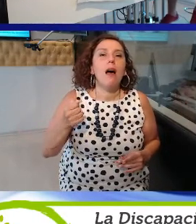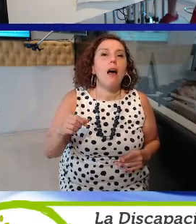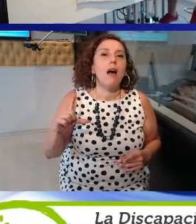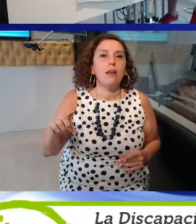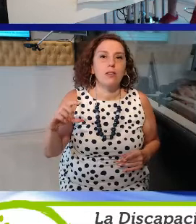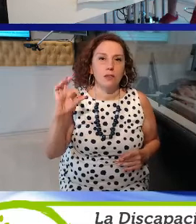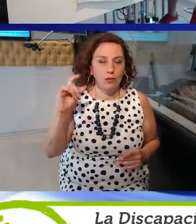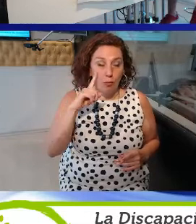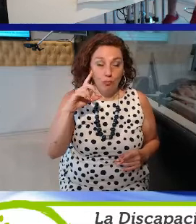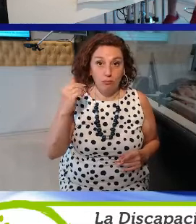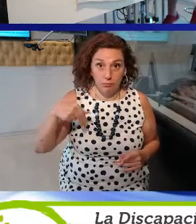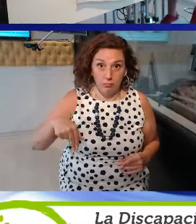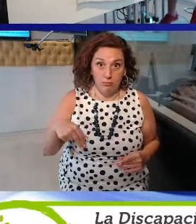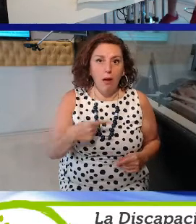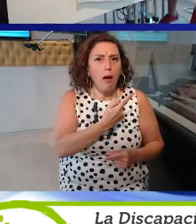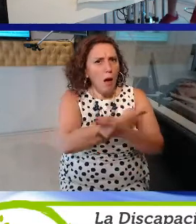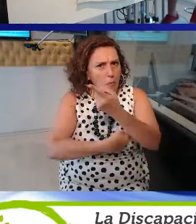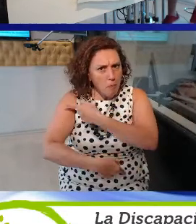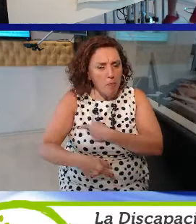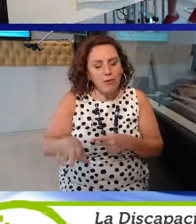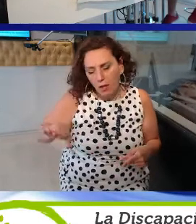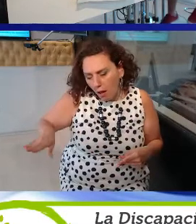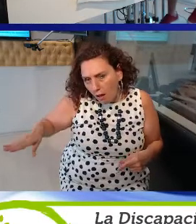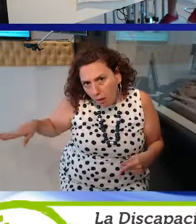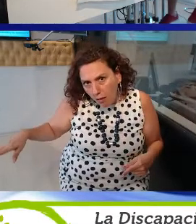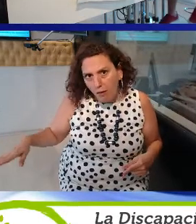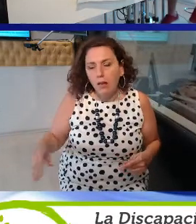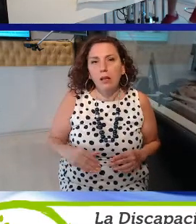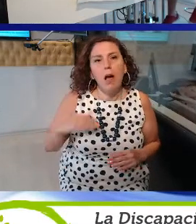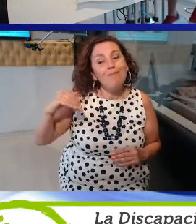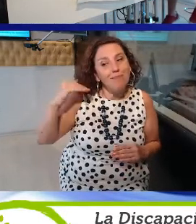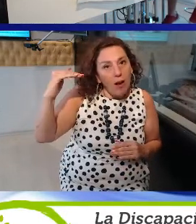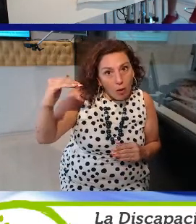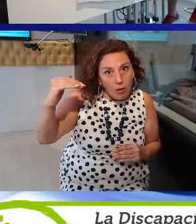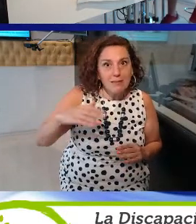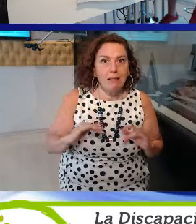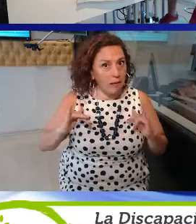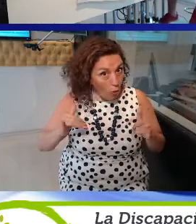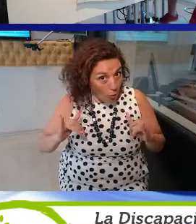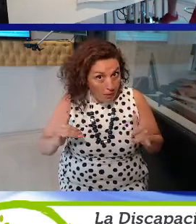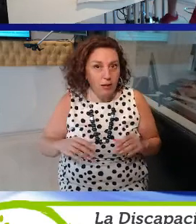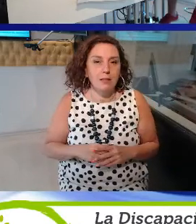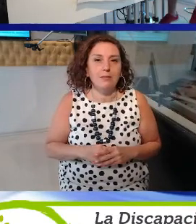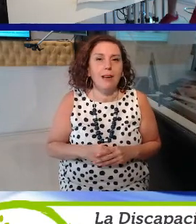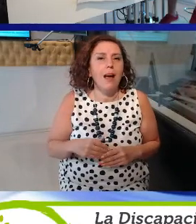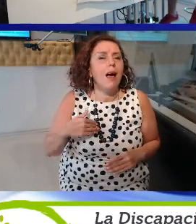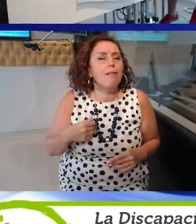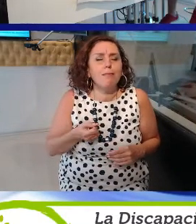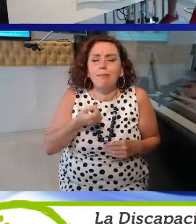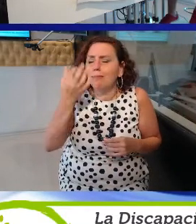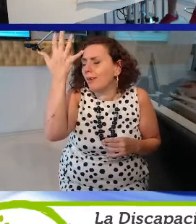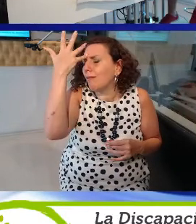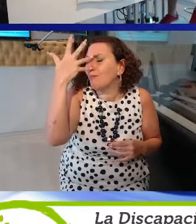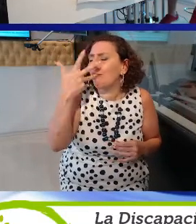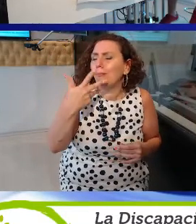diferentes, principalmente niños y adolescentes. Y bueno, me encanta trabajar de esta manera